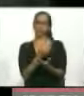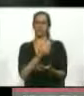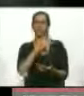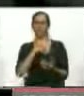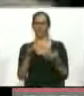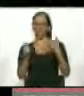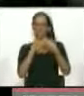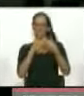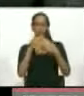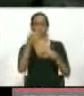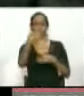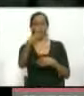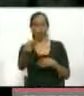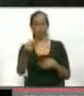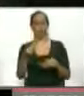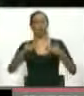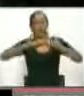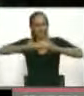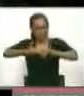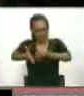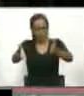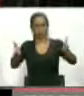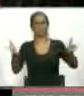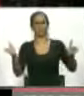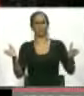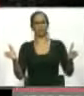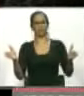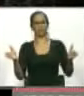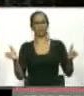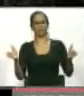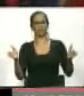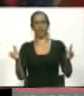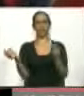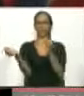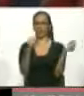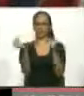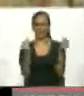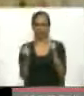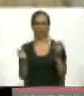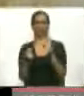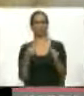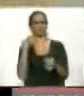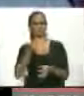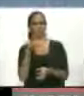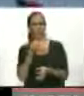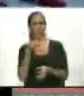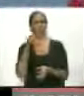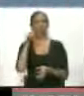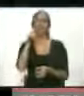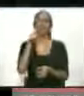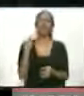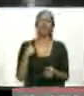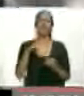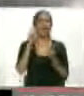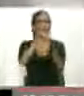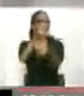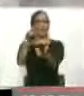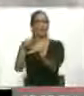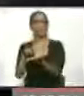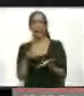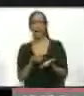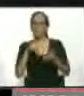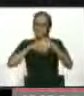la puerta no hay que abrir las puertas a través del debate del diálogo usted tienen que desplegarse por todas partes